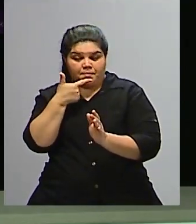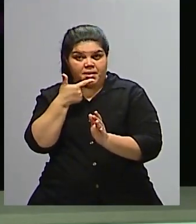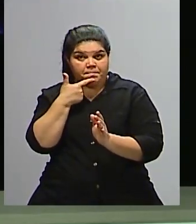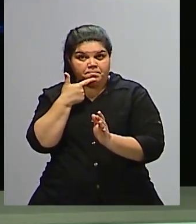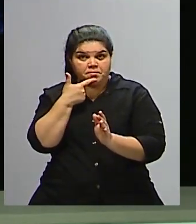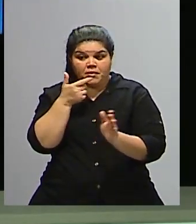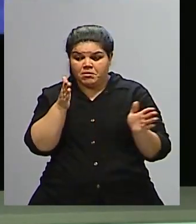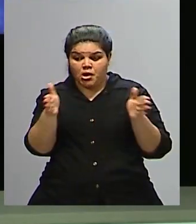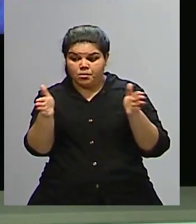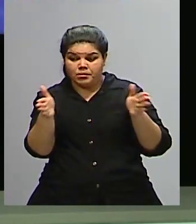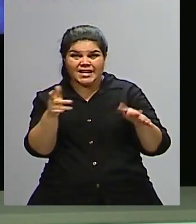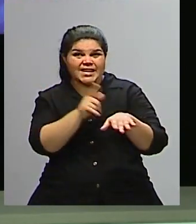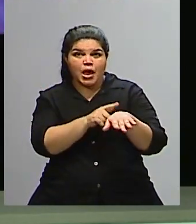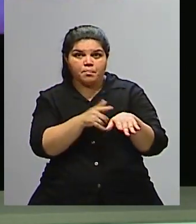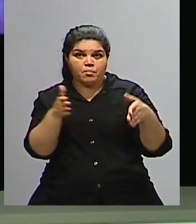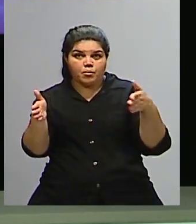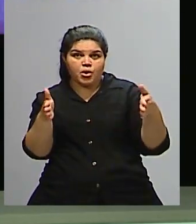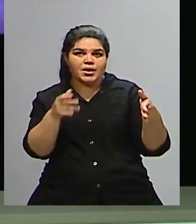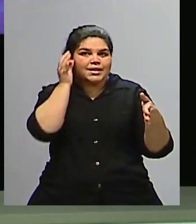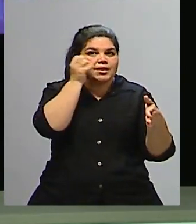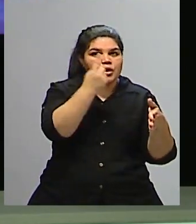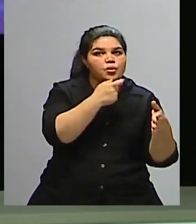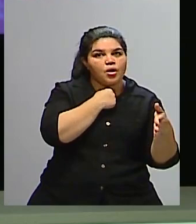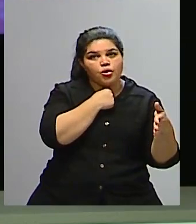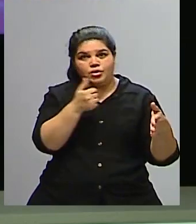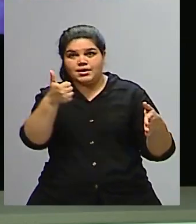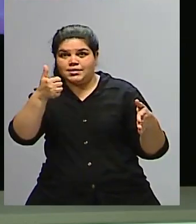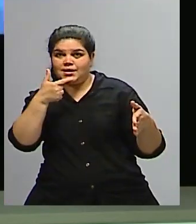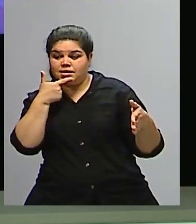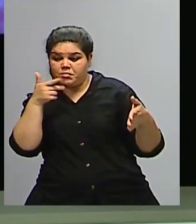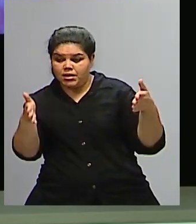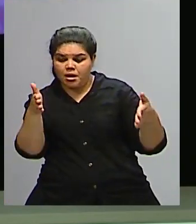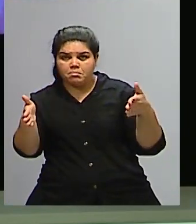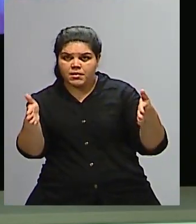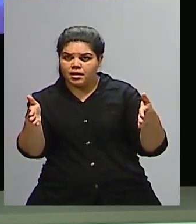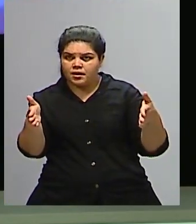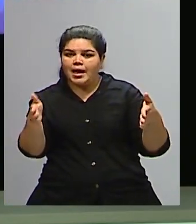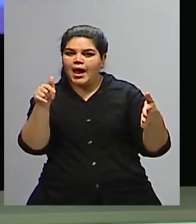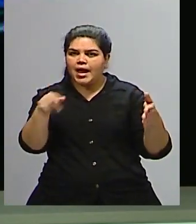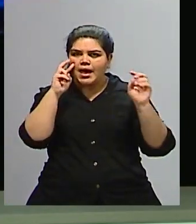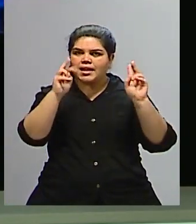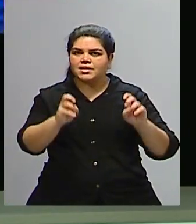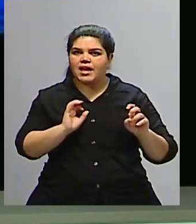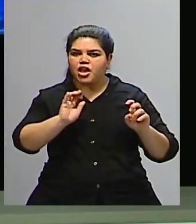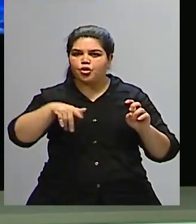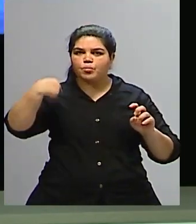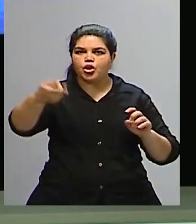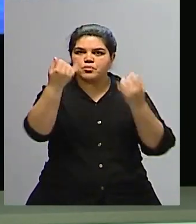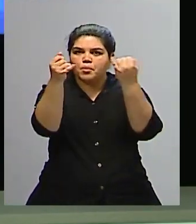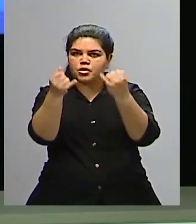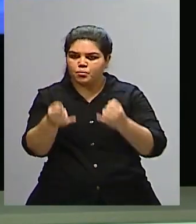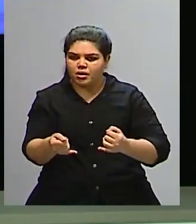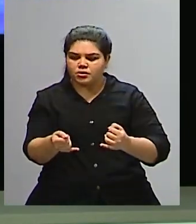justamente verificar si esas partidas que se están pidiendo realmente son las que se necesitan para cumplir con ese plan de gobierno.